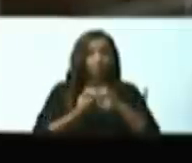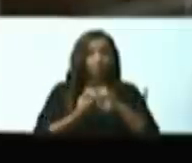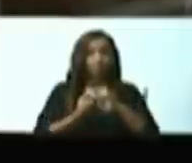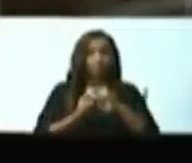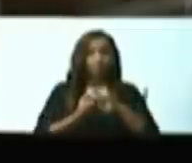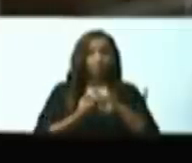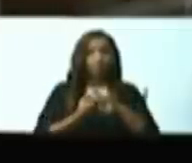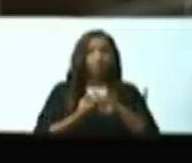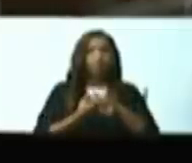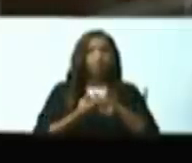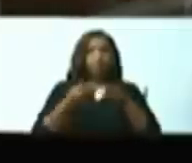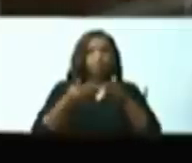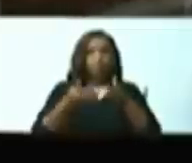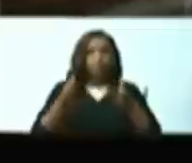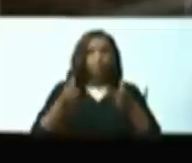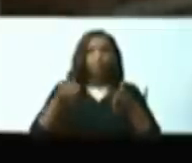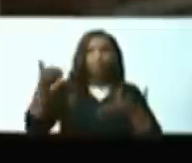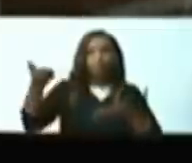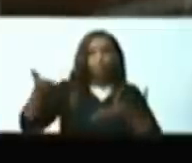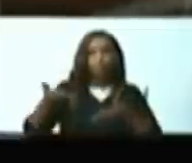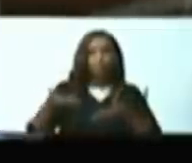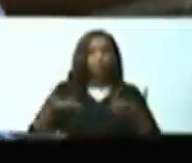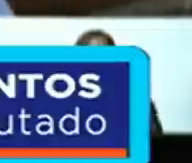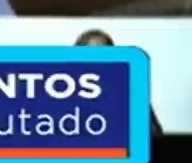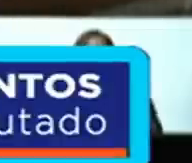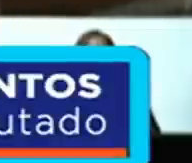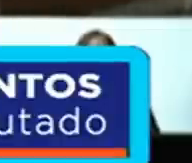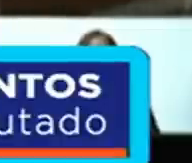Quisiera en esta tarde